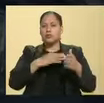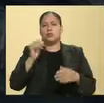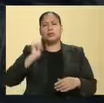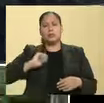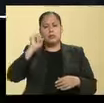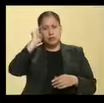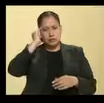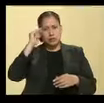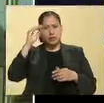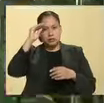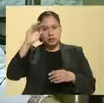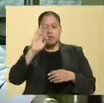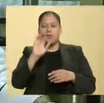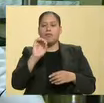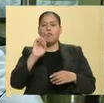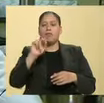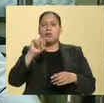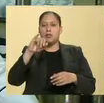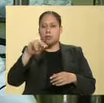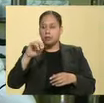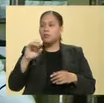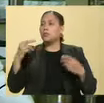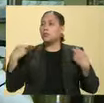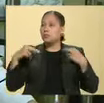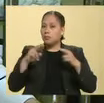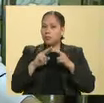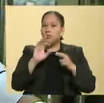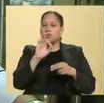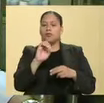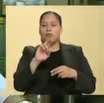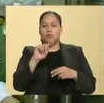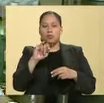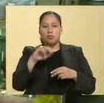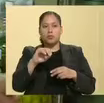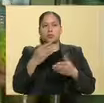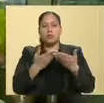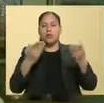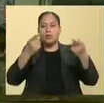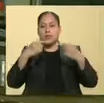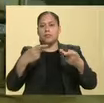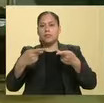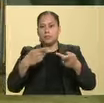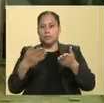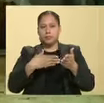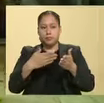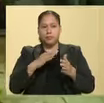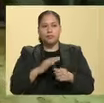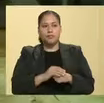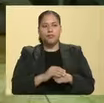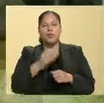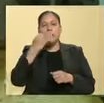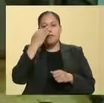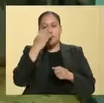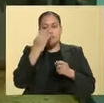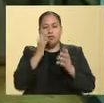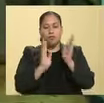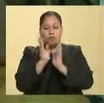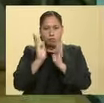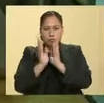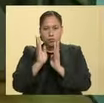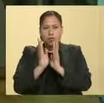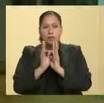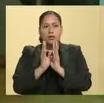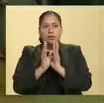del señor Fortino. Maestro Fortino, ¿qué vamos a preparar ahora? Ay, yoga. Unas flores de maguey